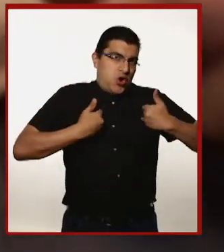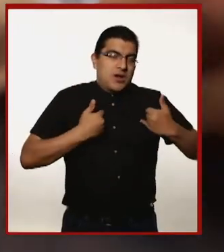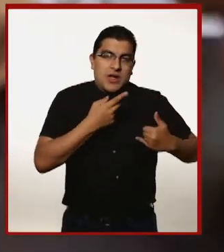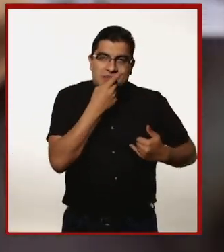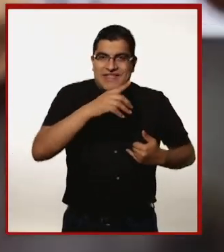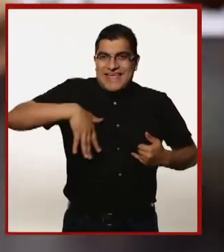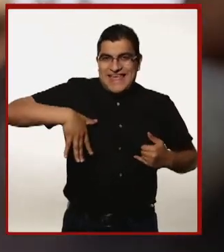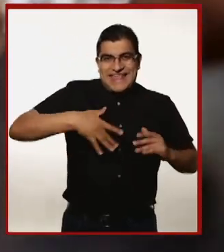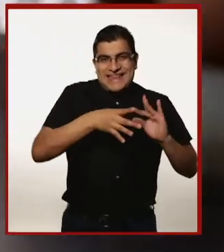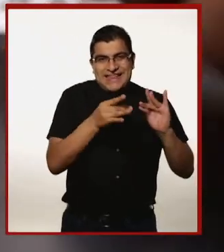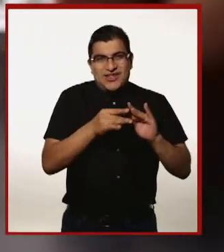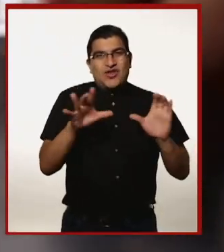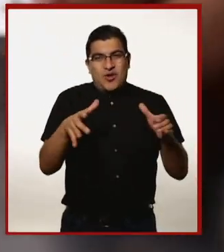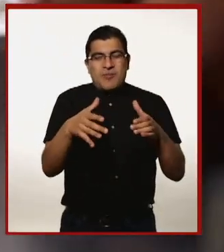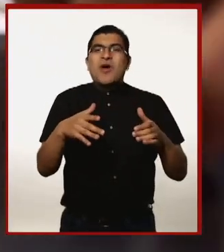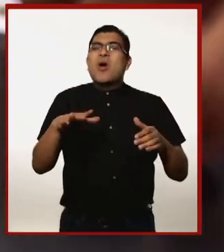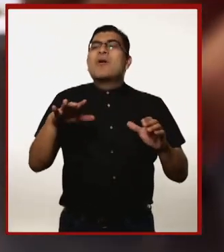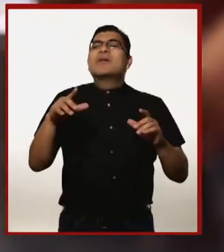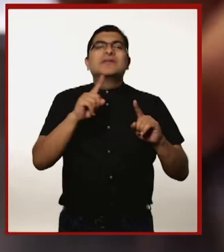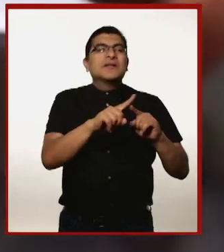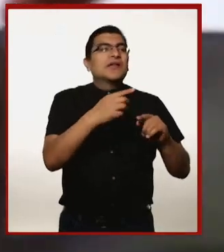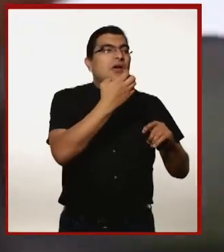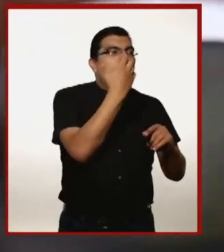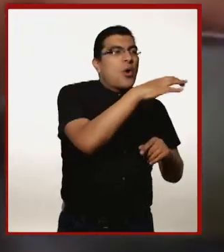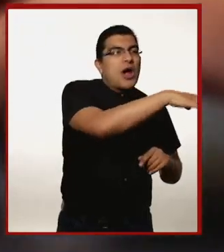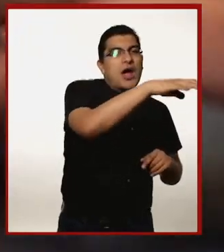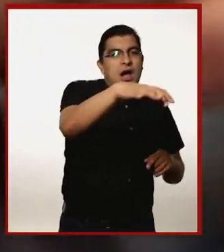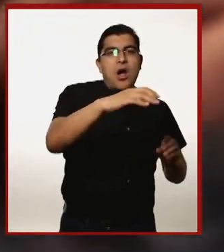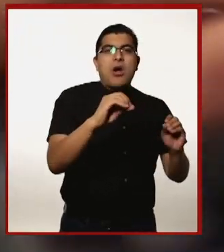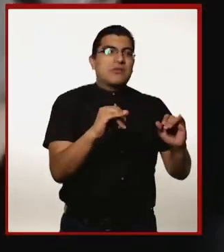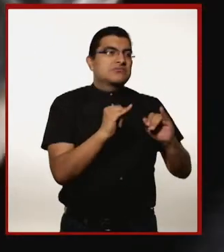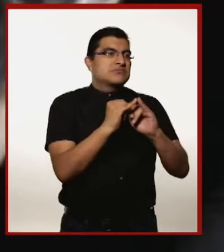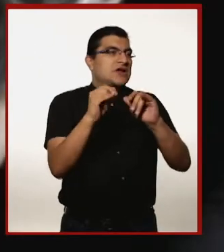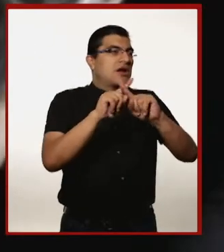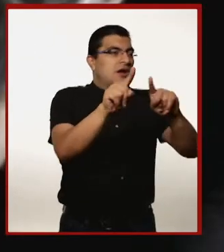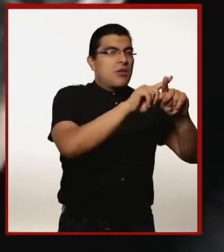hablaba hace un momento de lo que la escuela o las instancias pueden